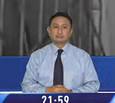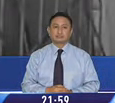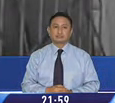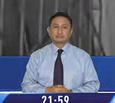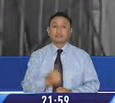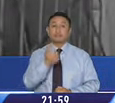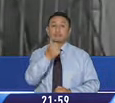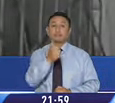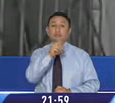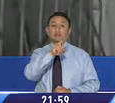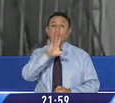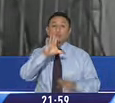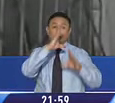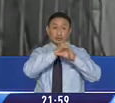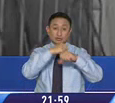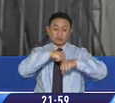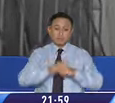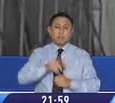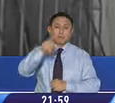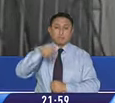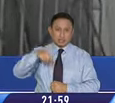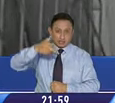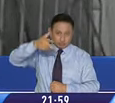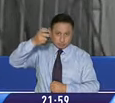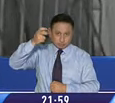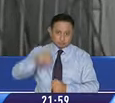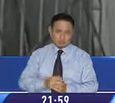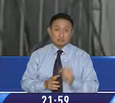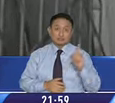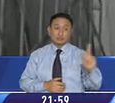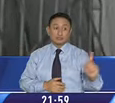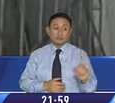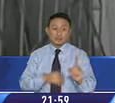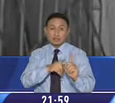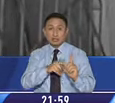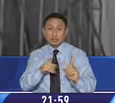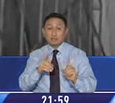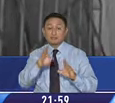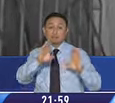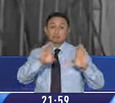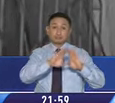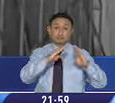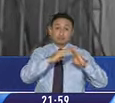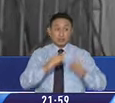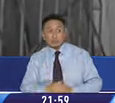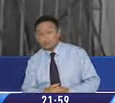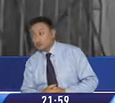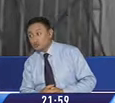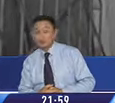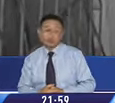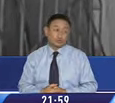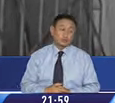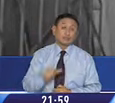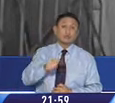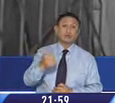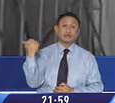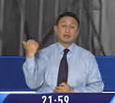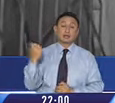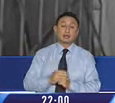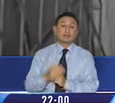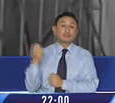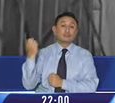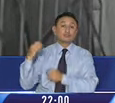...10:24 de la noche. Los delincuentes son grabados. Uno está de campanero parado en la puerta de una vivienda y otro desactivando la